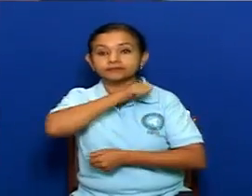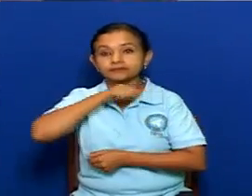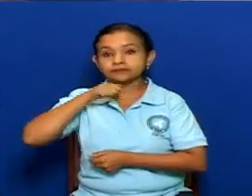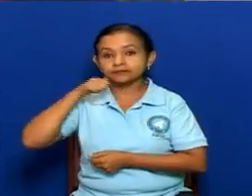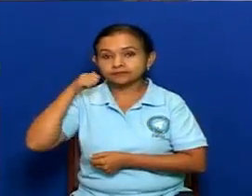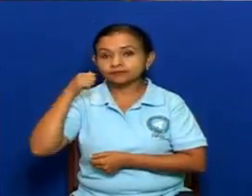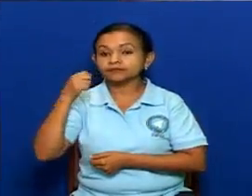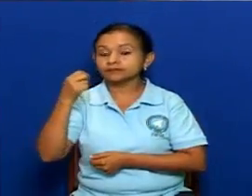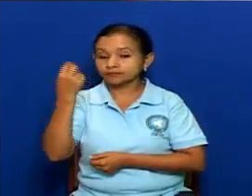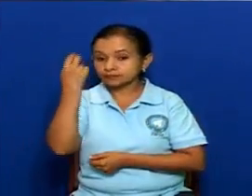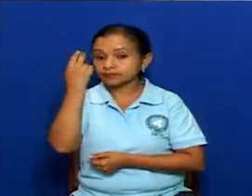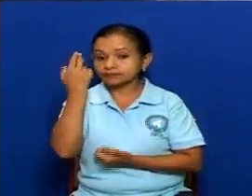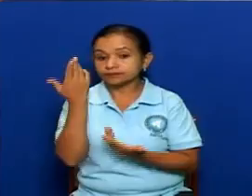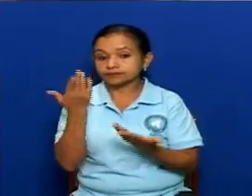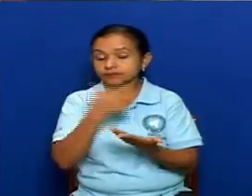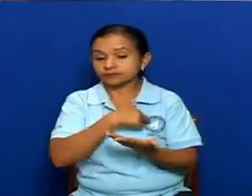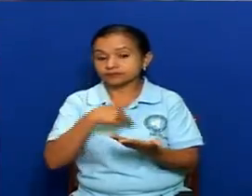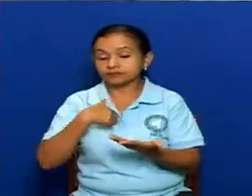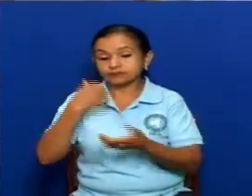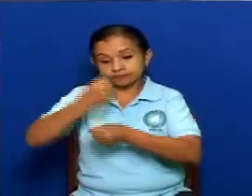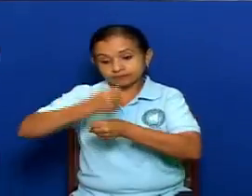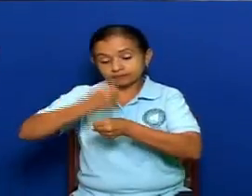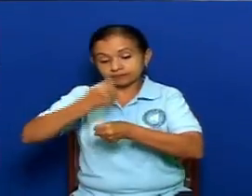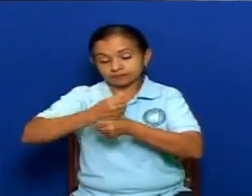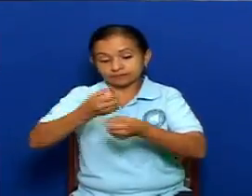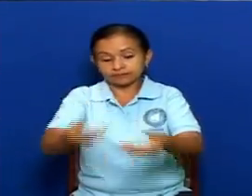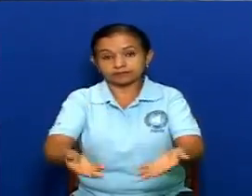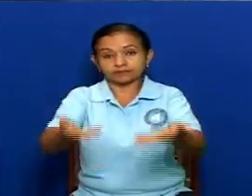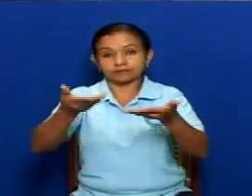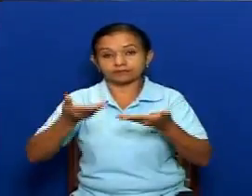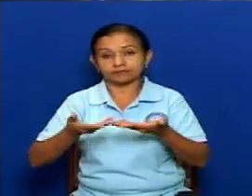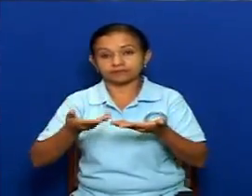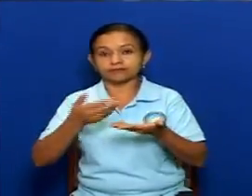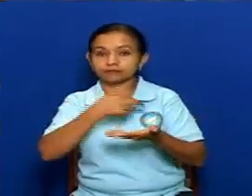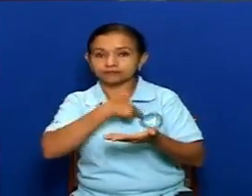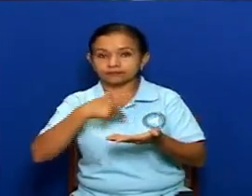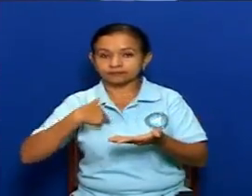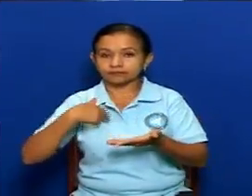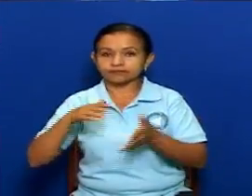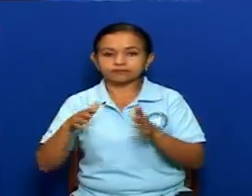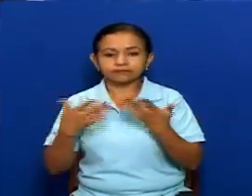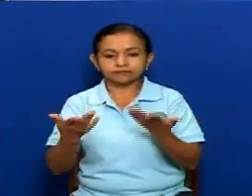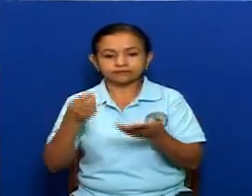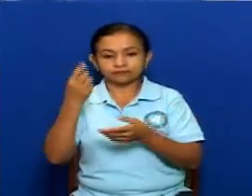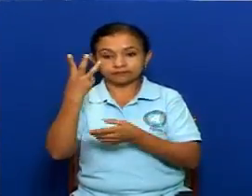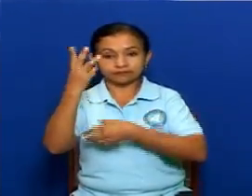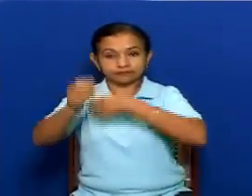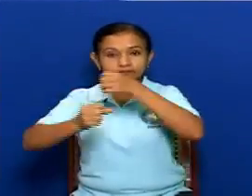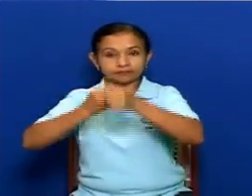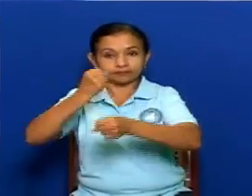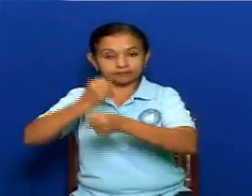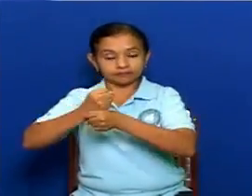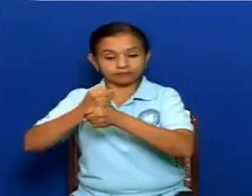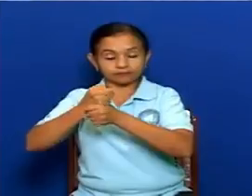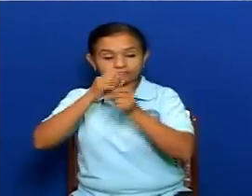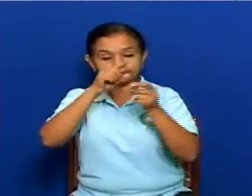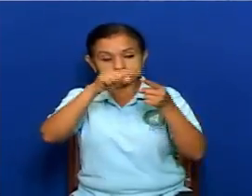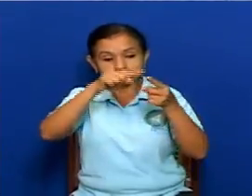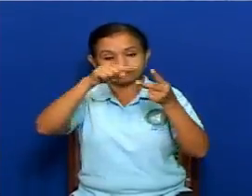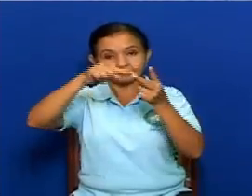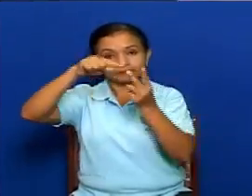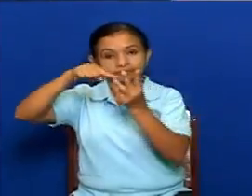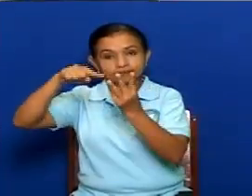se entregan trabajo, y esto nos ha permitido a nosotros en estos 3 años ir